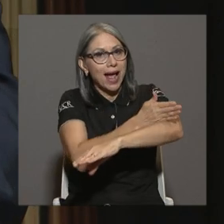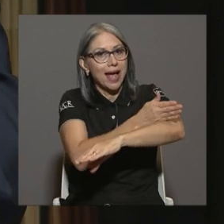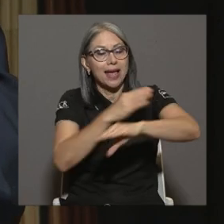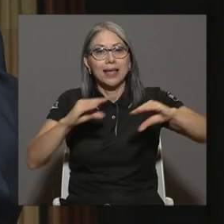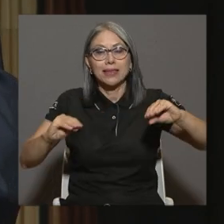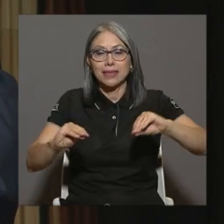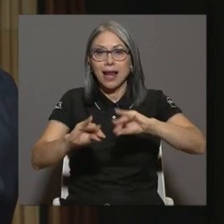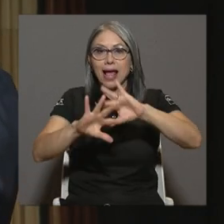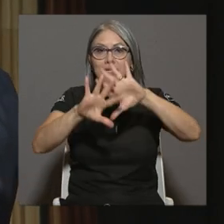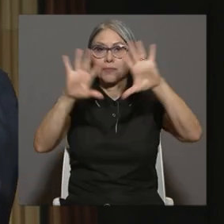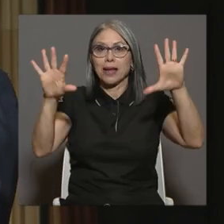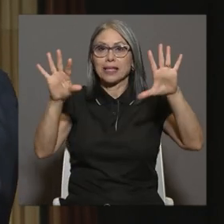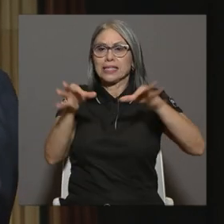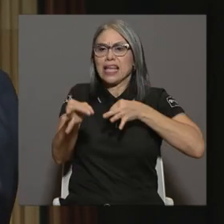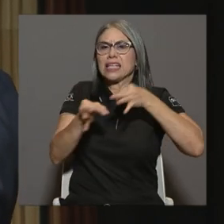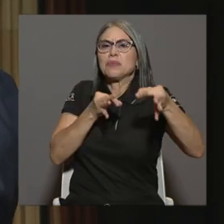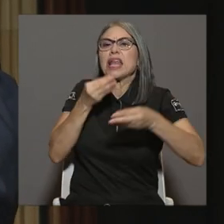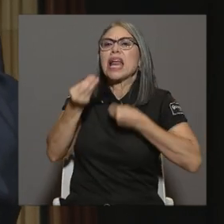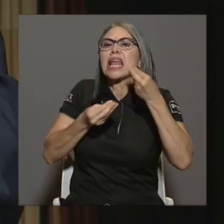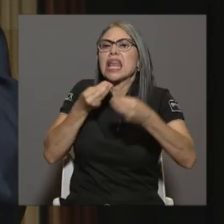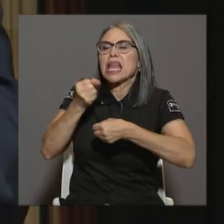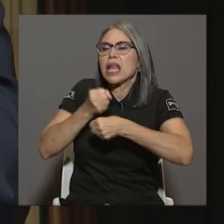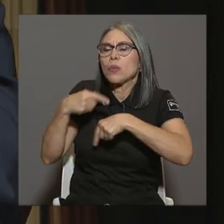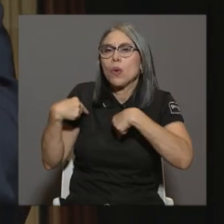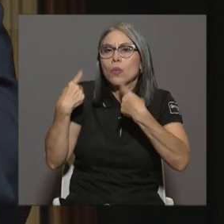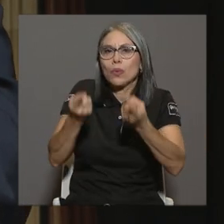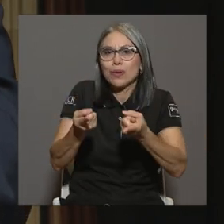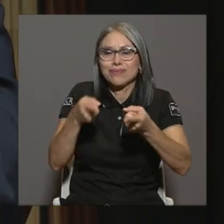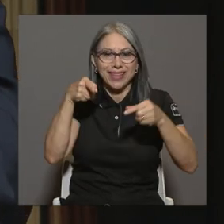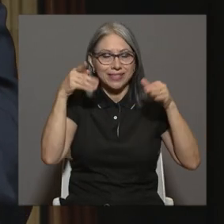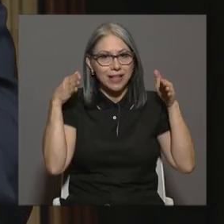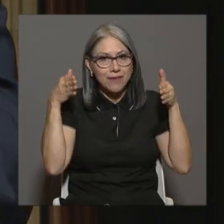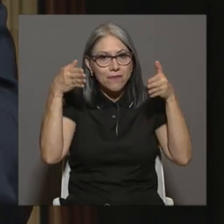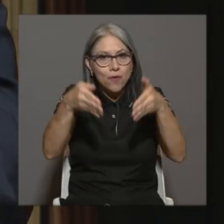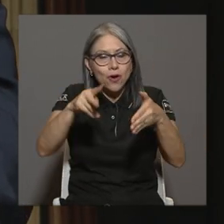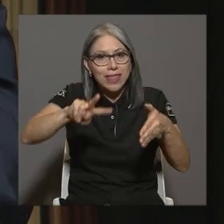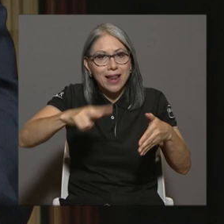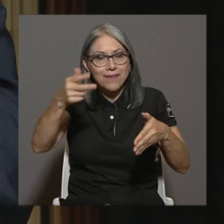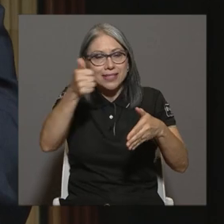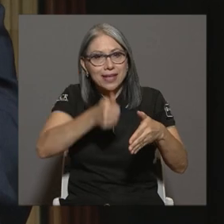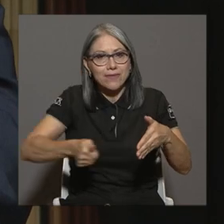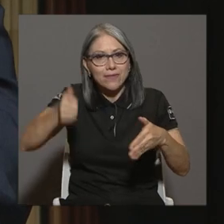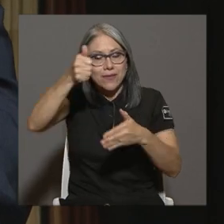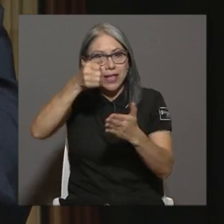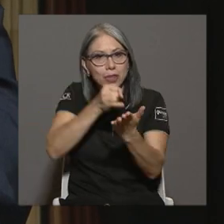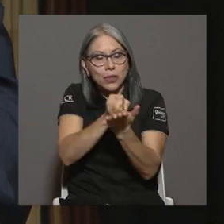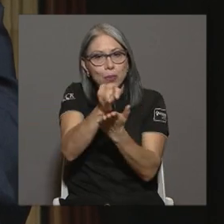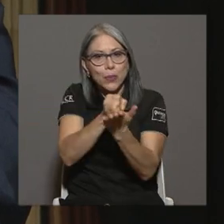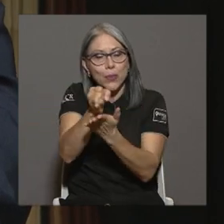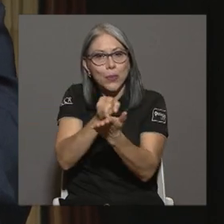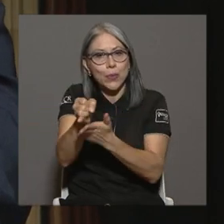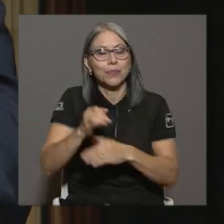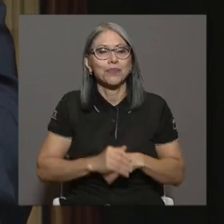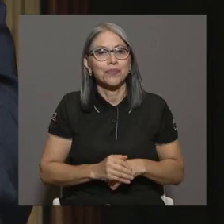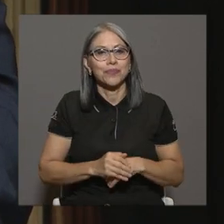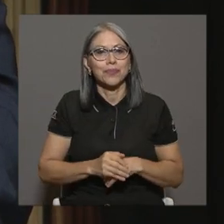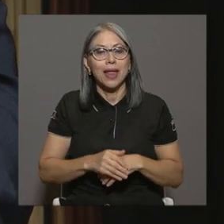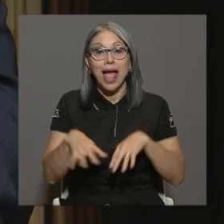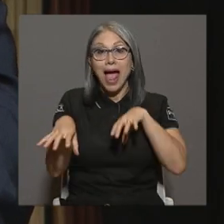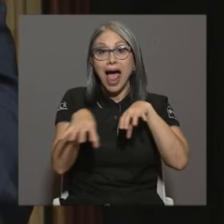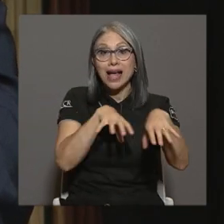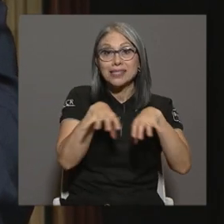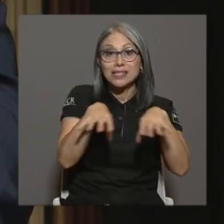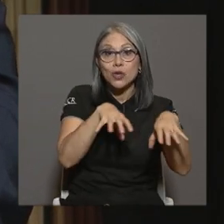y rendición de cuentas constituyen el enfoque de la Vicerrectoría de Investigación. La acción y